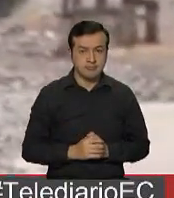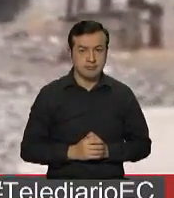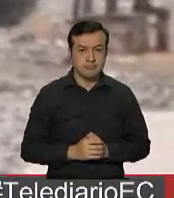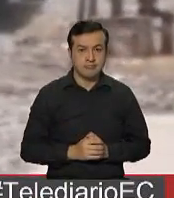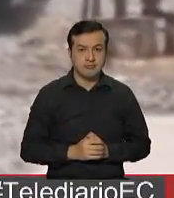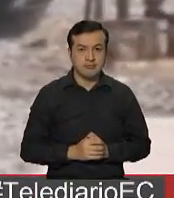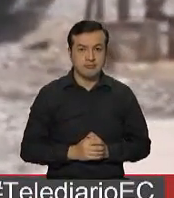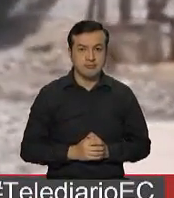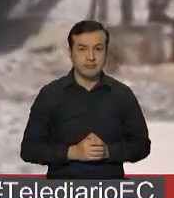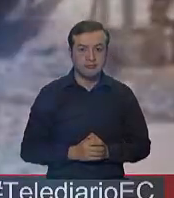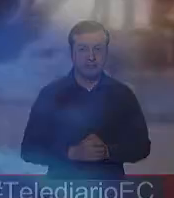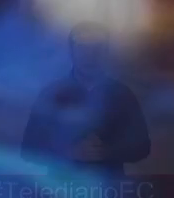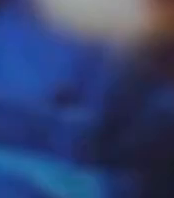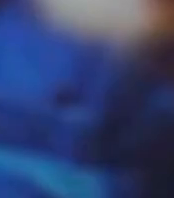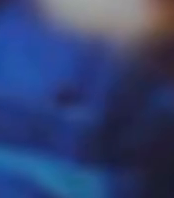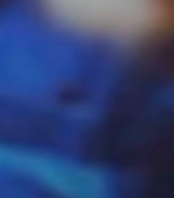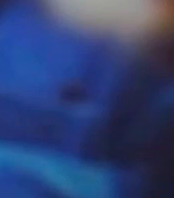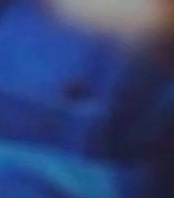Ecuador TV.